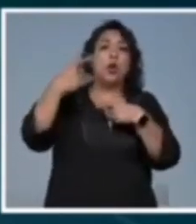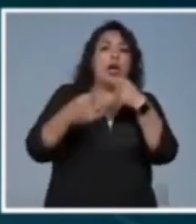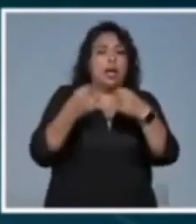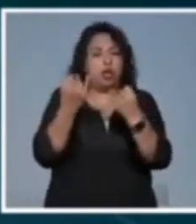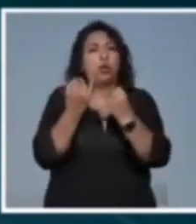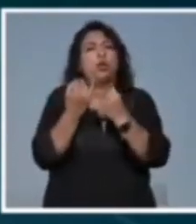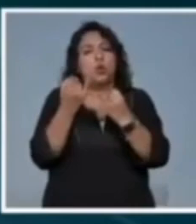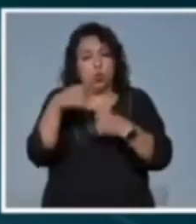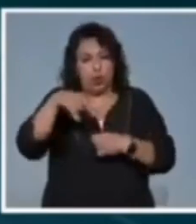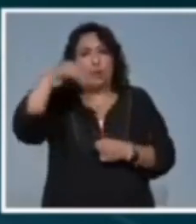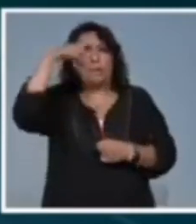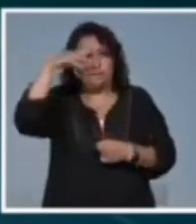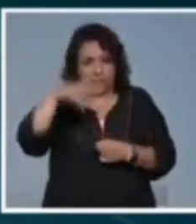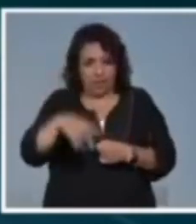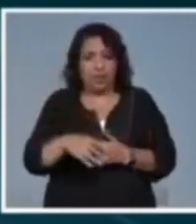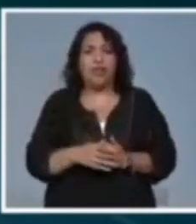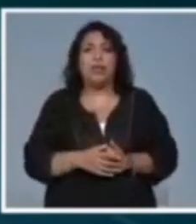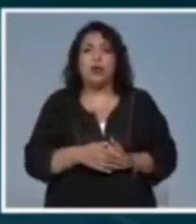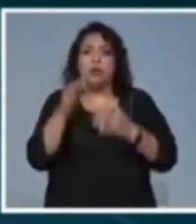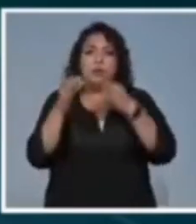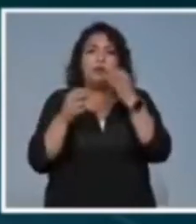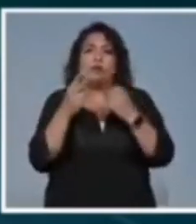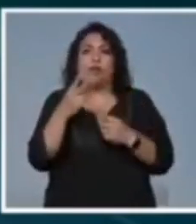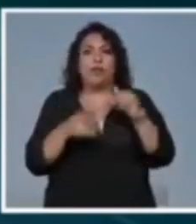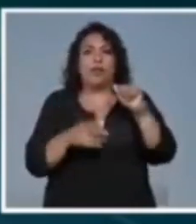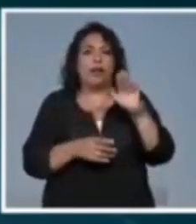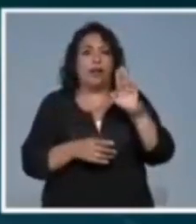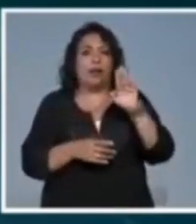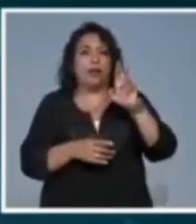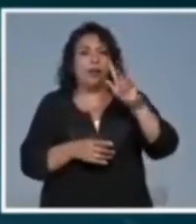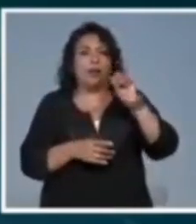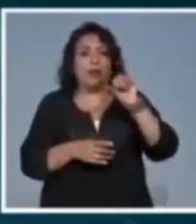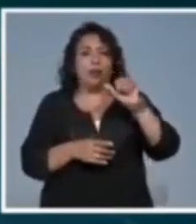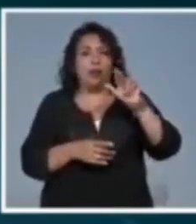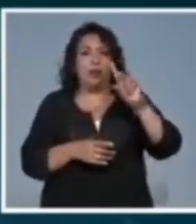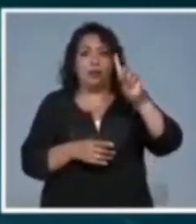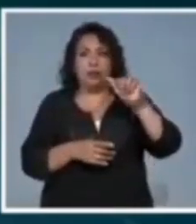también se tenga en México. Noticias 22, Alberto Aranda.